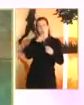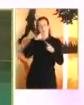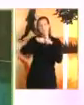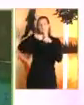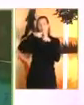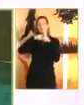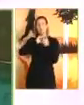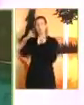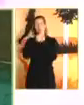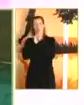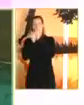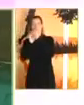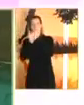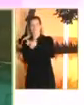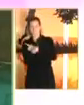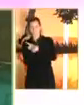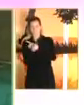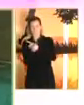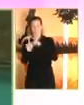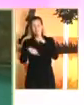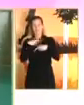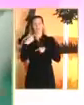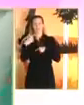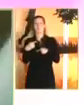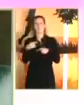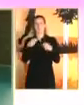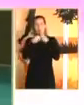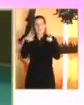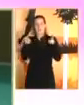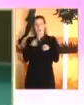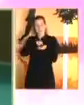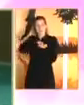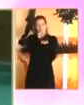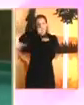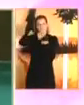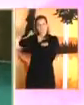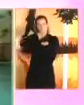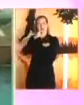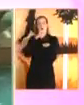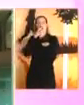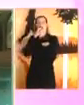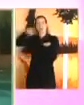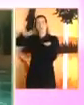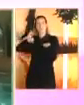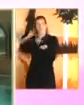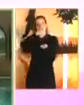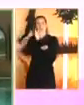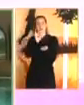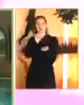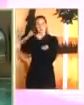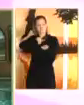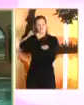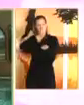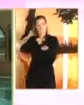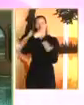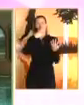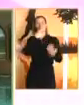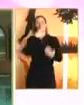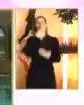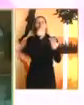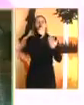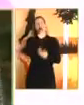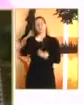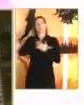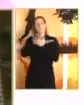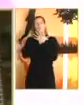Polares y también disponemos del flotarium, que es la piscina de agua salada, que lleva unos 8.000 kilos de sal, y eso es